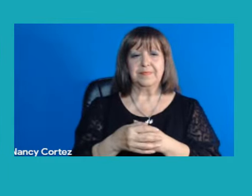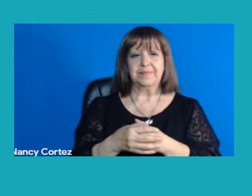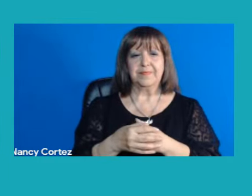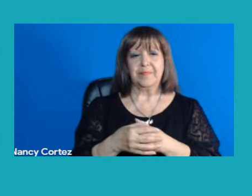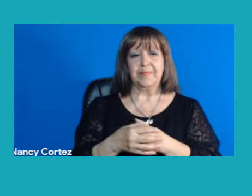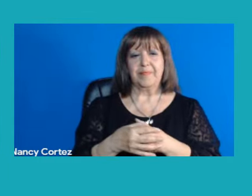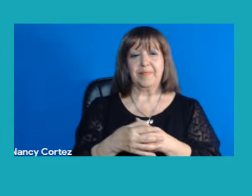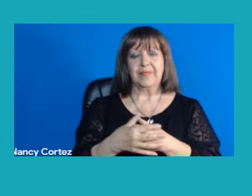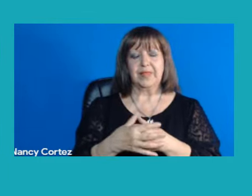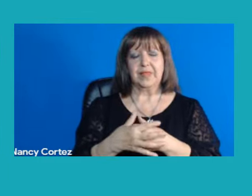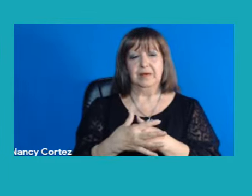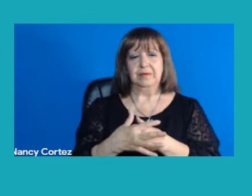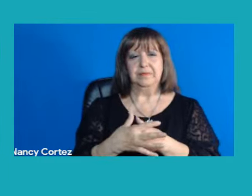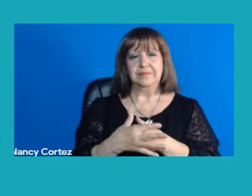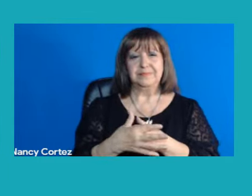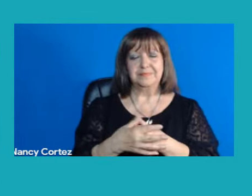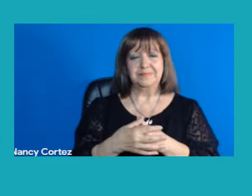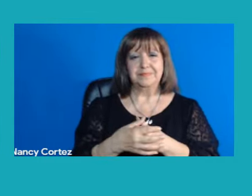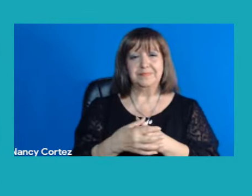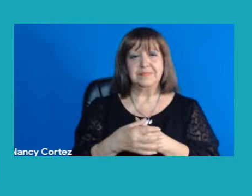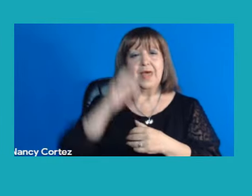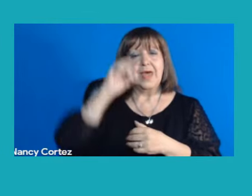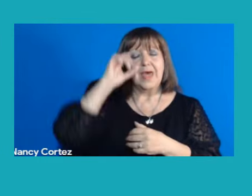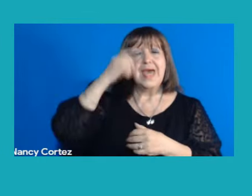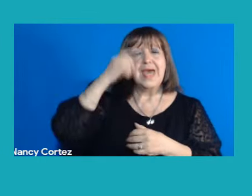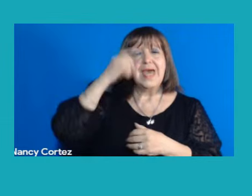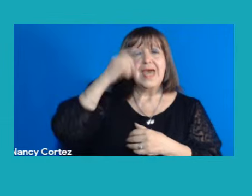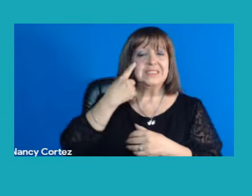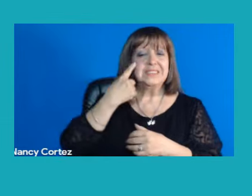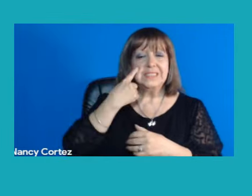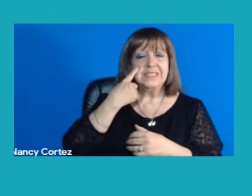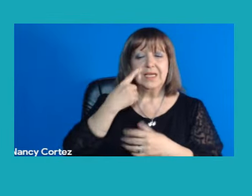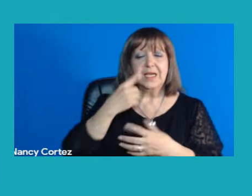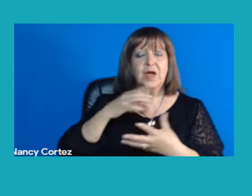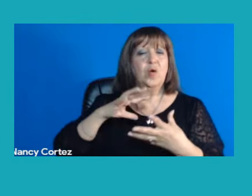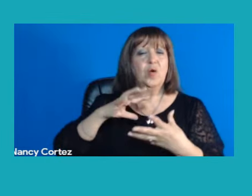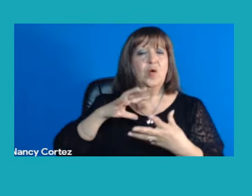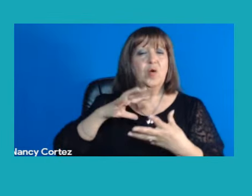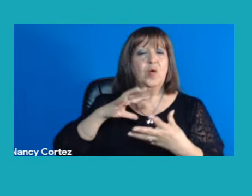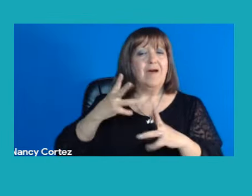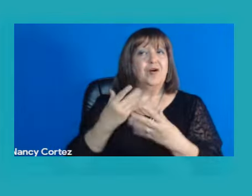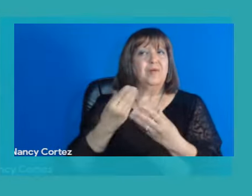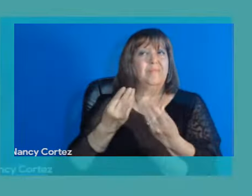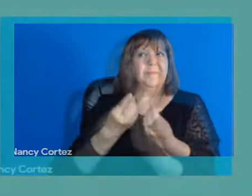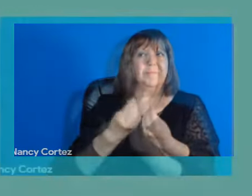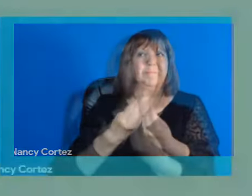La ESI construye una mirada curiosa en relación con los saberes.